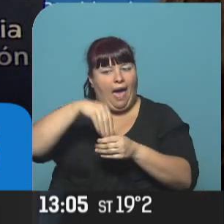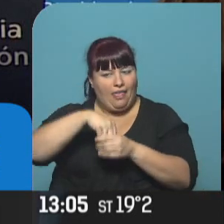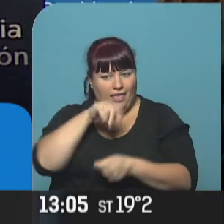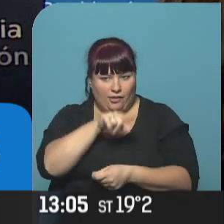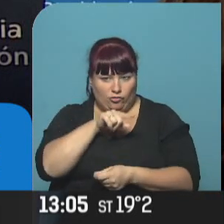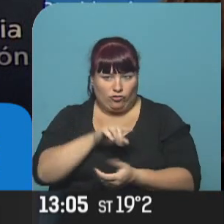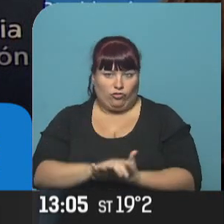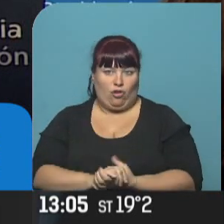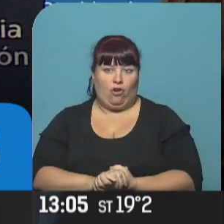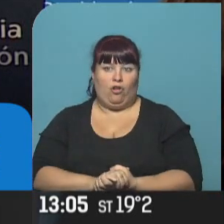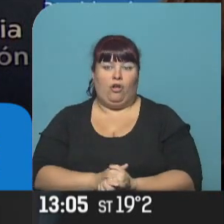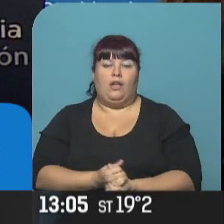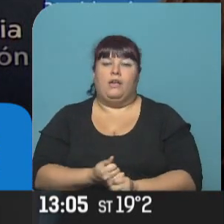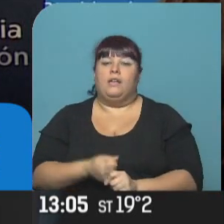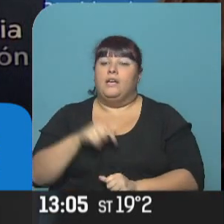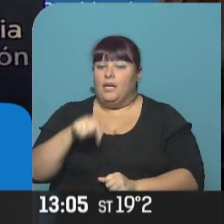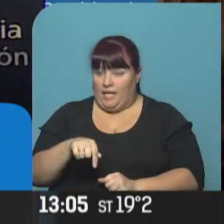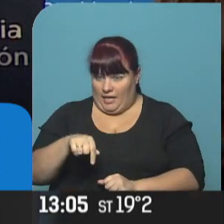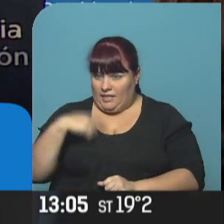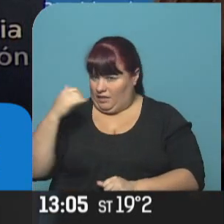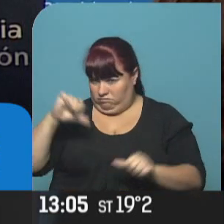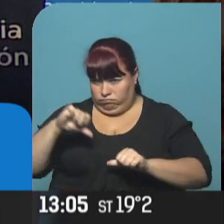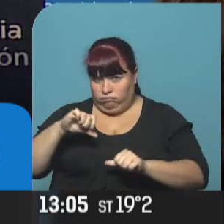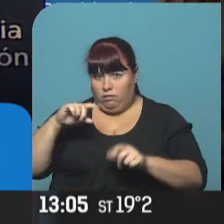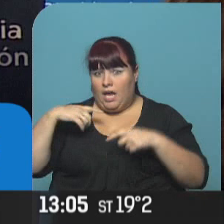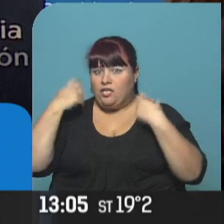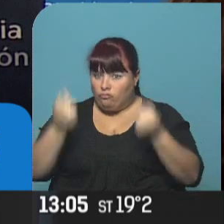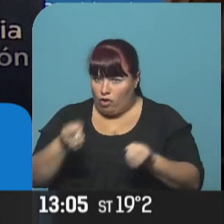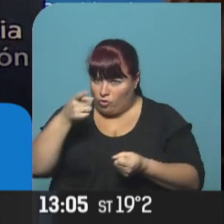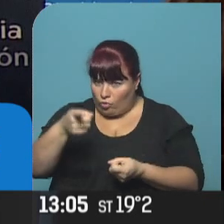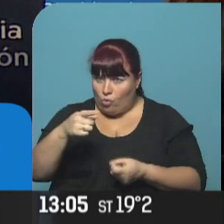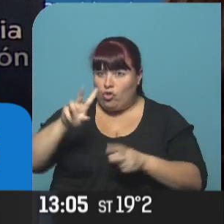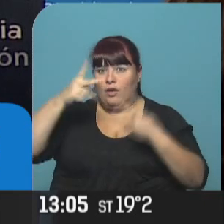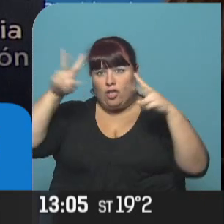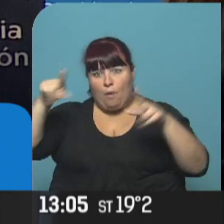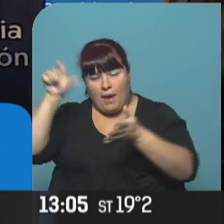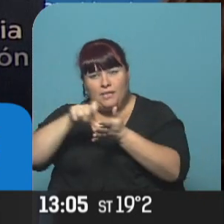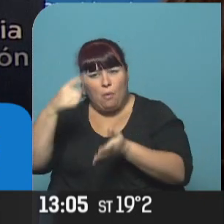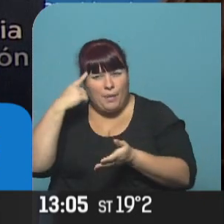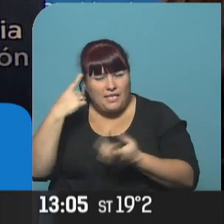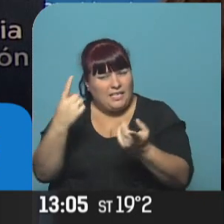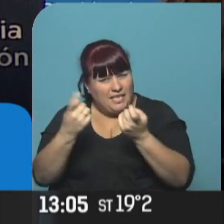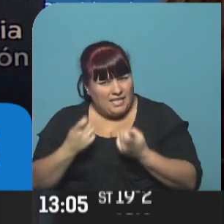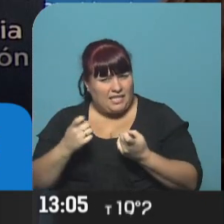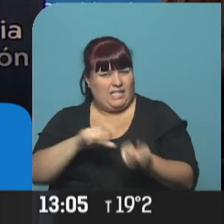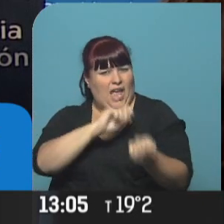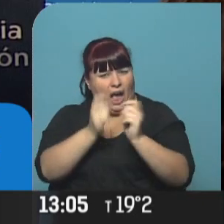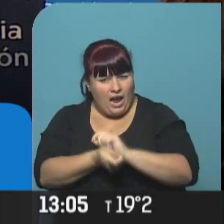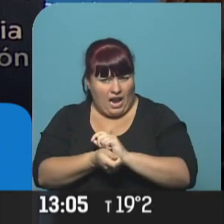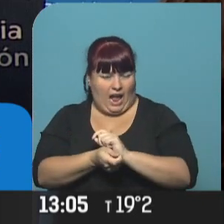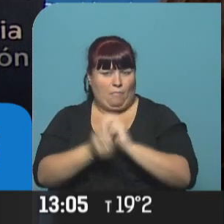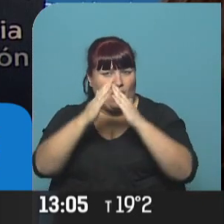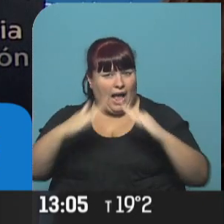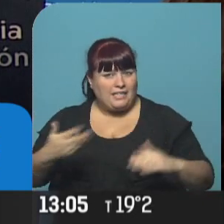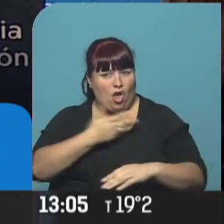internos. Esto afecta negativamente los esfuerzos suyos en el exterior. ¿Y cree usted que se necesitan cambios en la